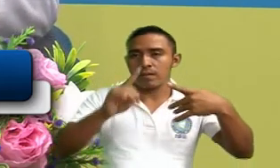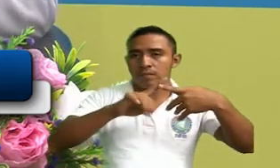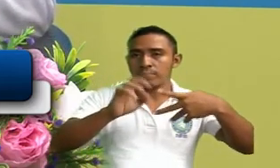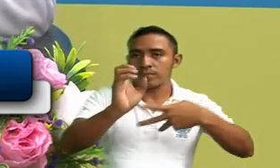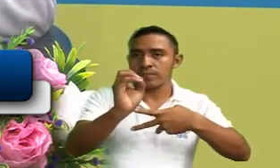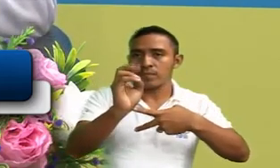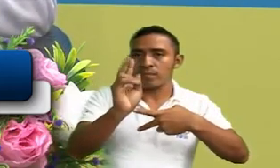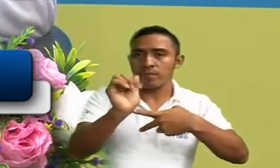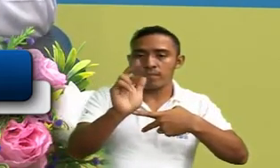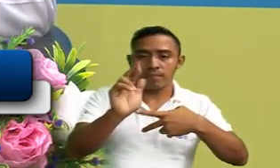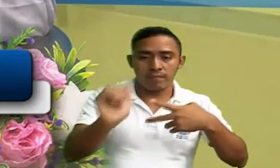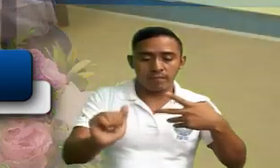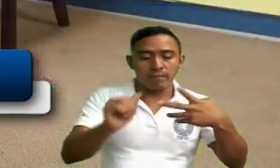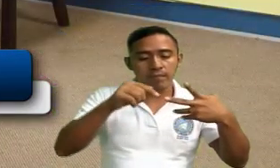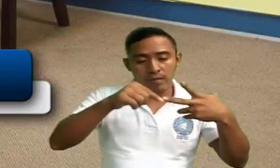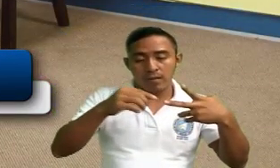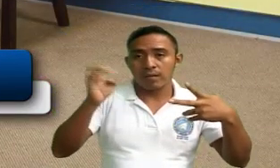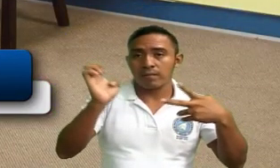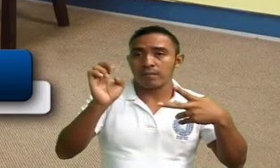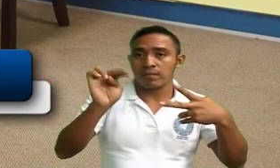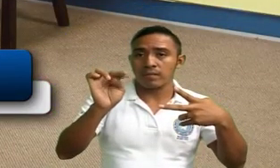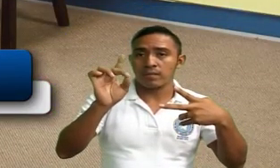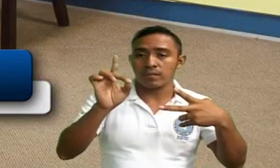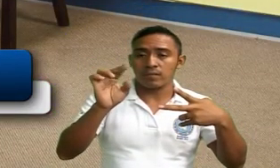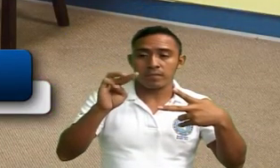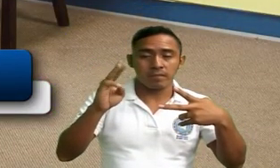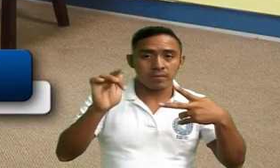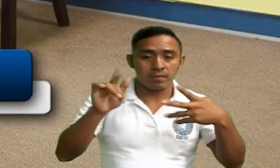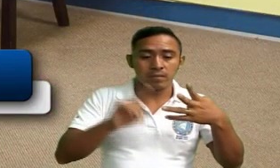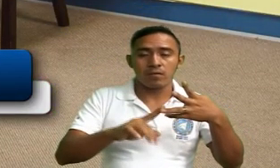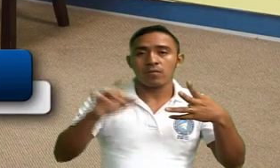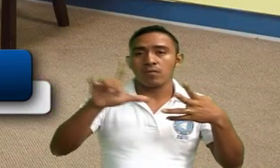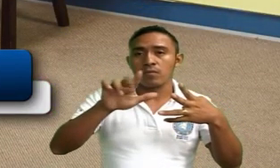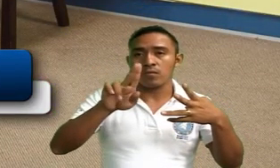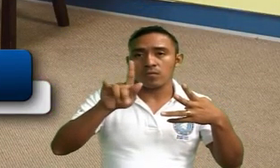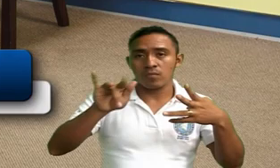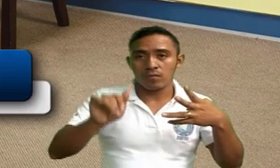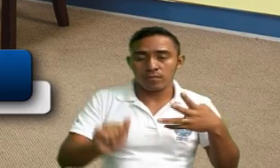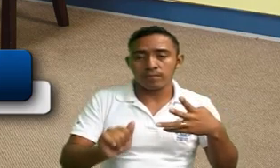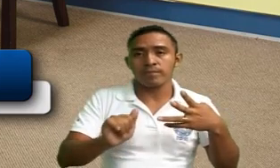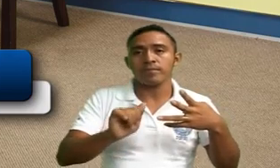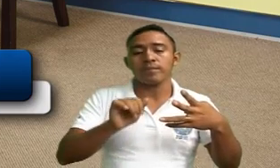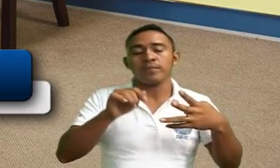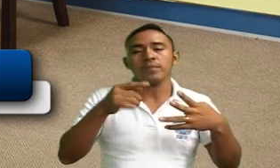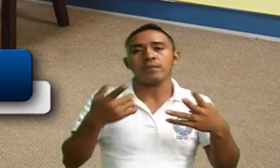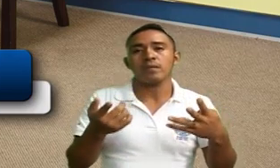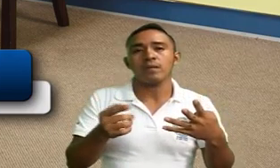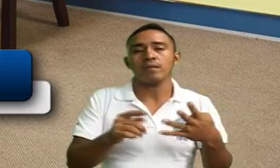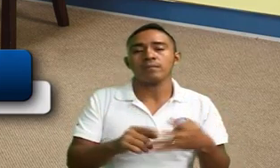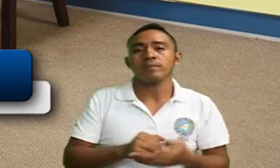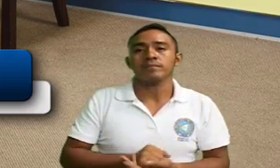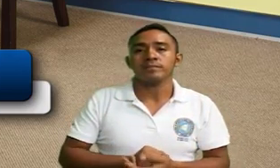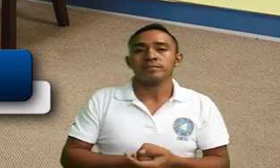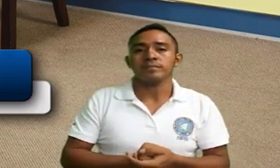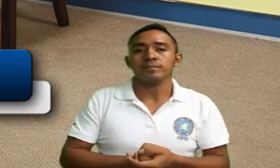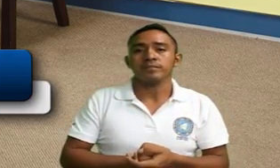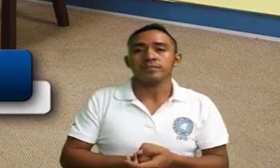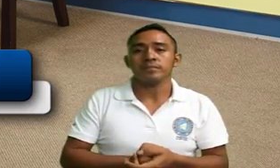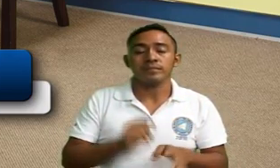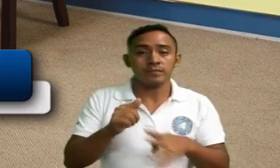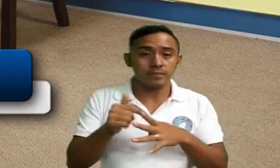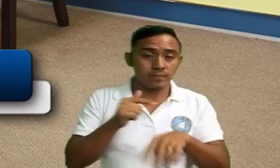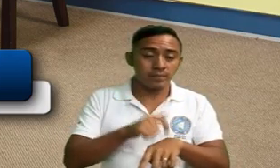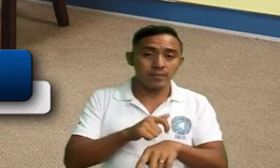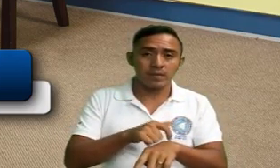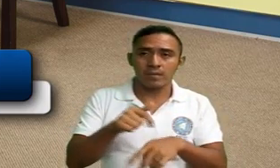fase del endometrio. Entonces, en la fase lútea, así se conoce desde el punto de vista médico, es precisamente el